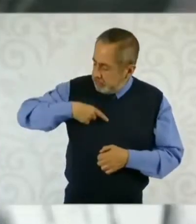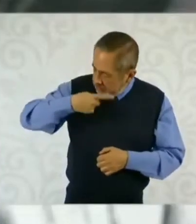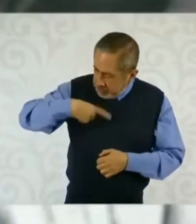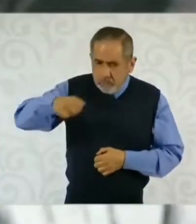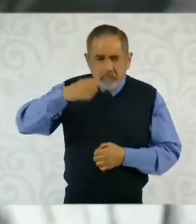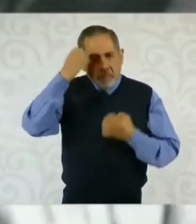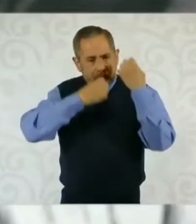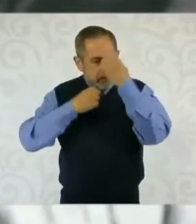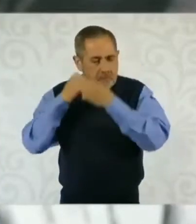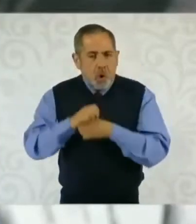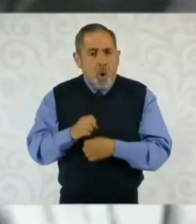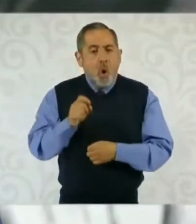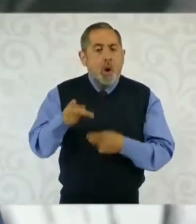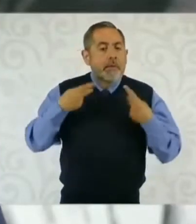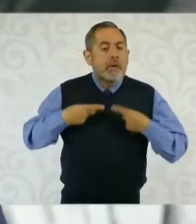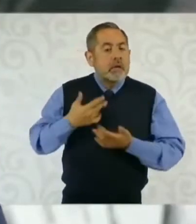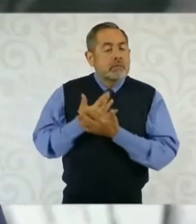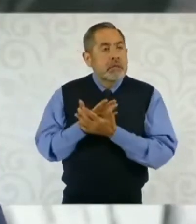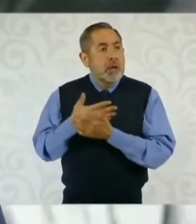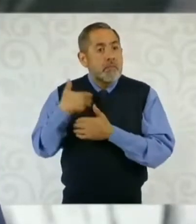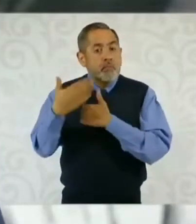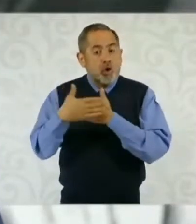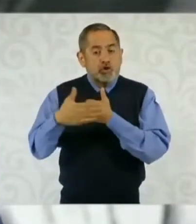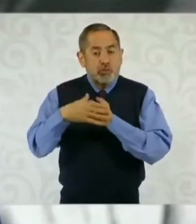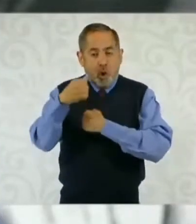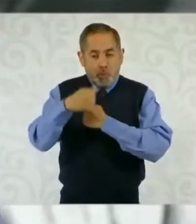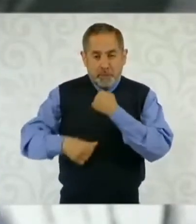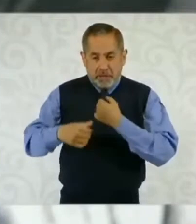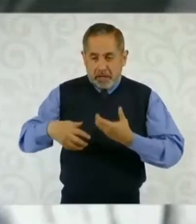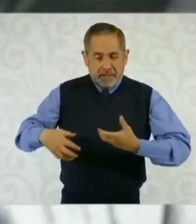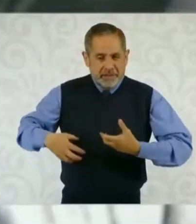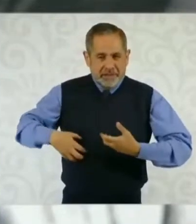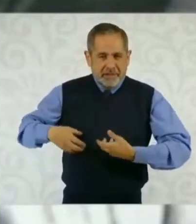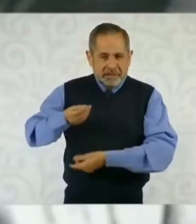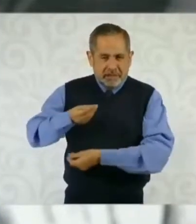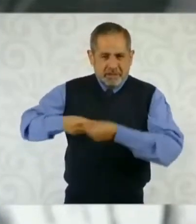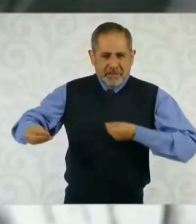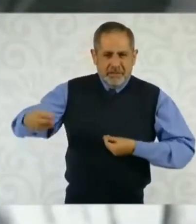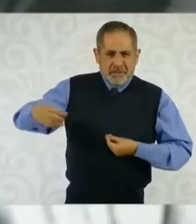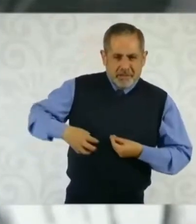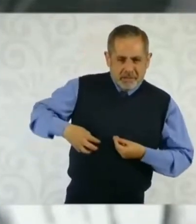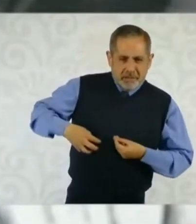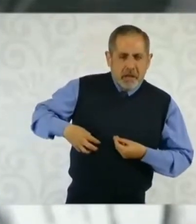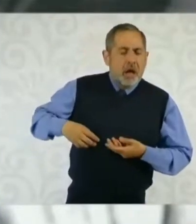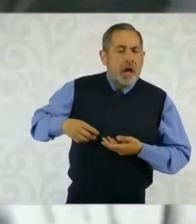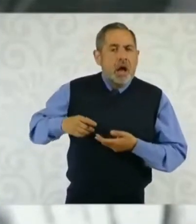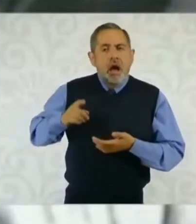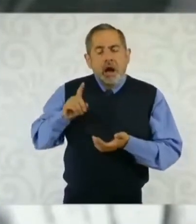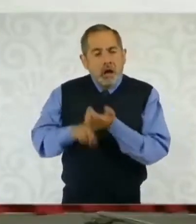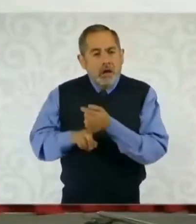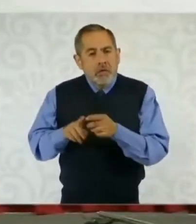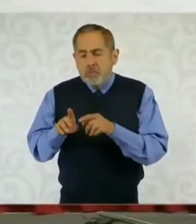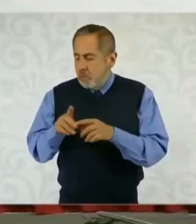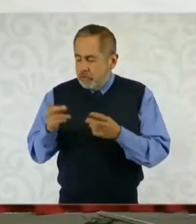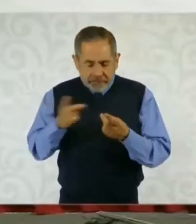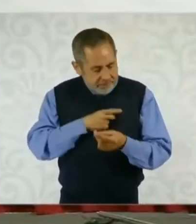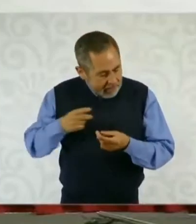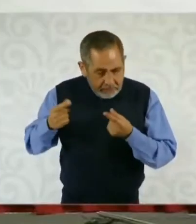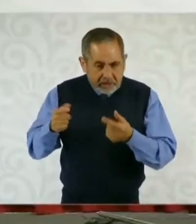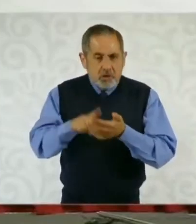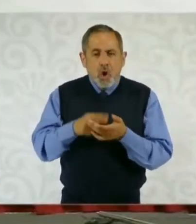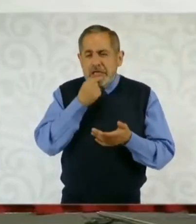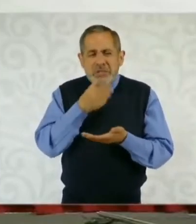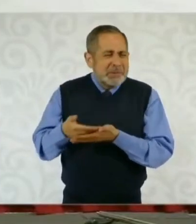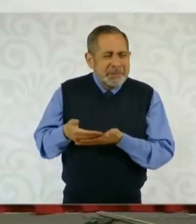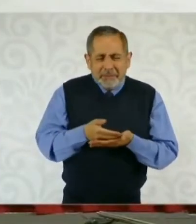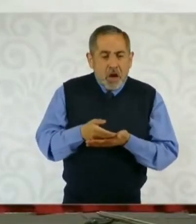un órgano para ser trasplantado o pacientes que están ya trasplantados. niños prematuros o